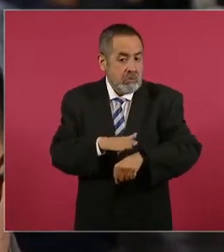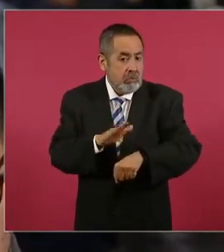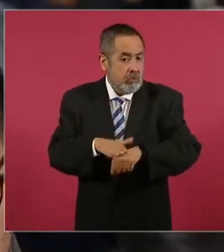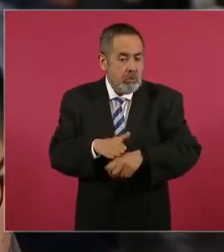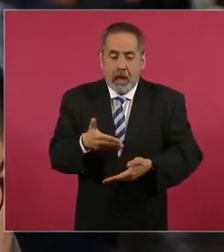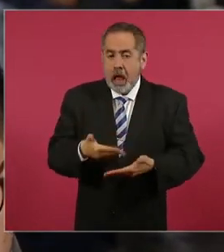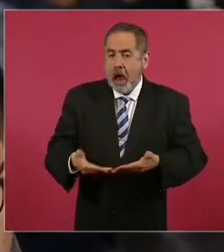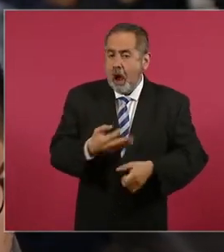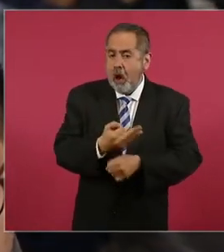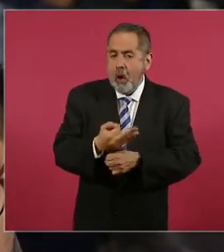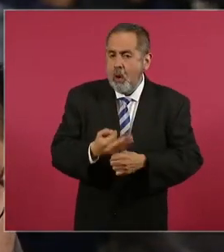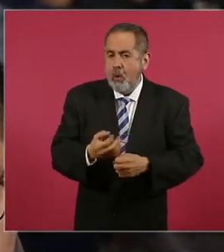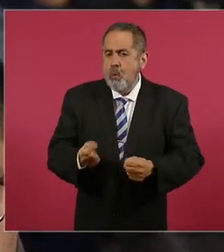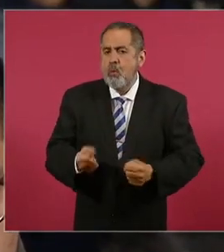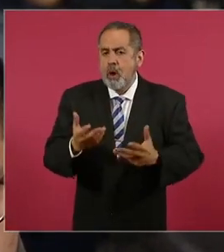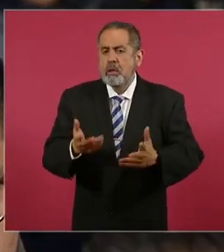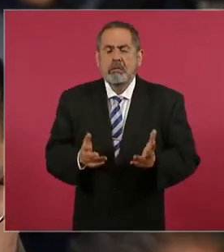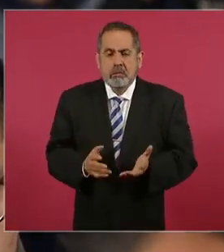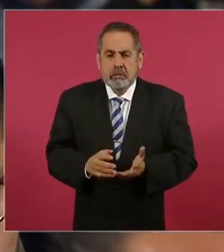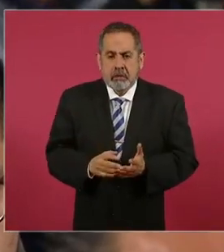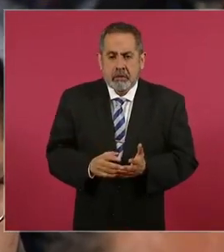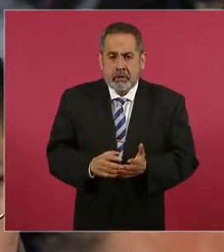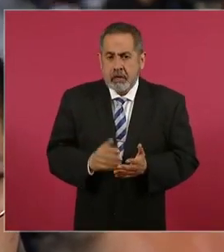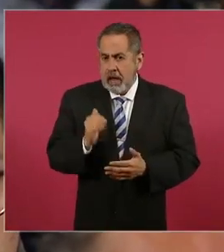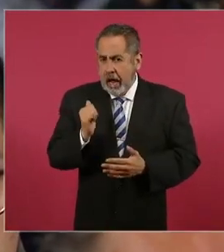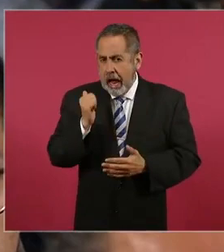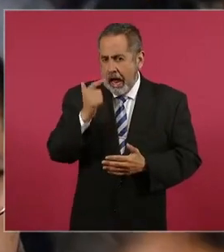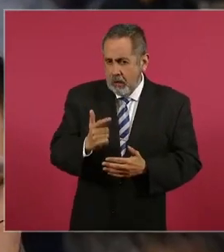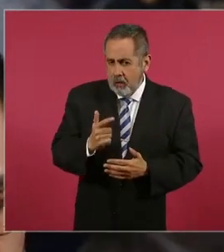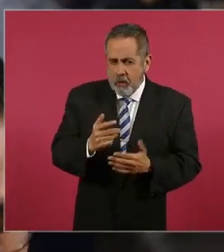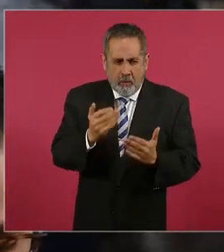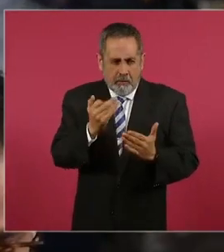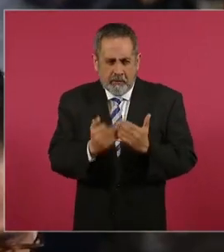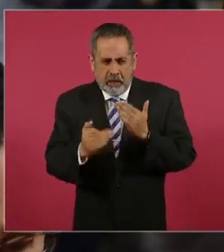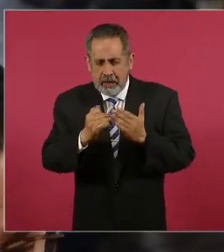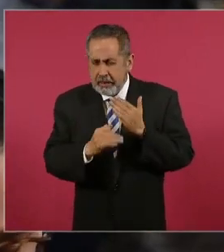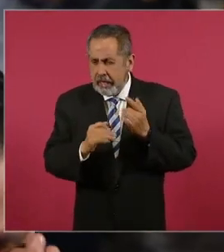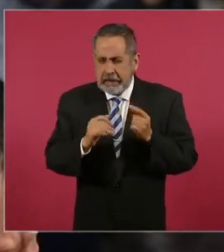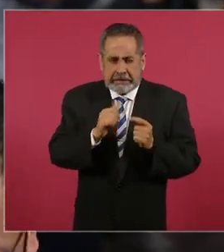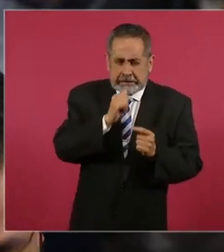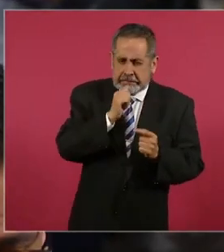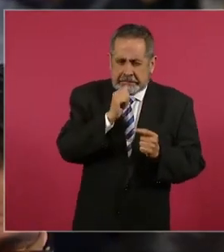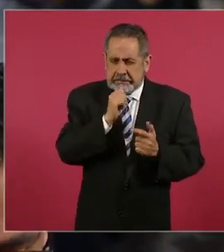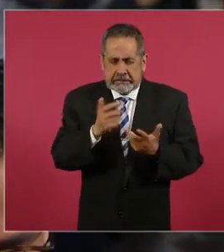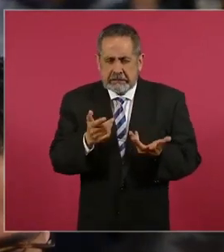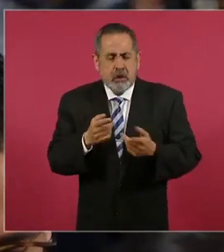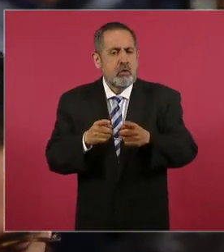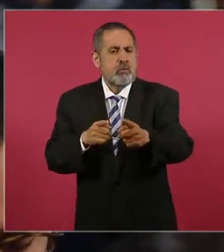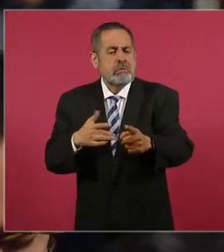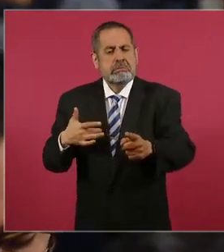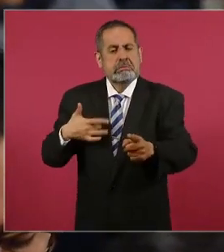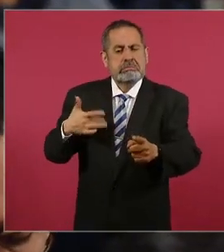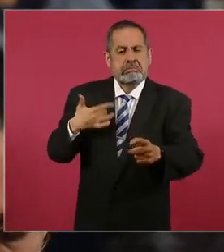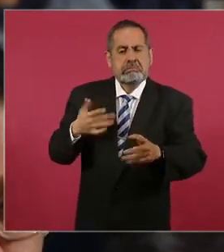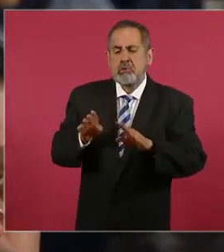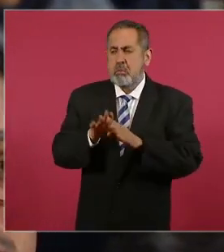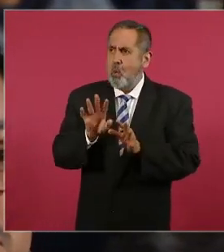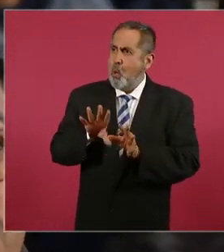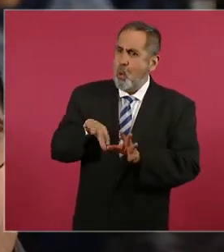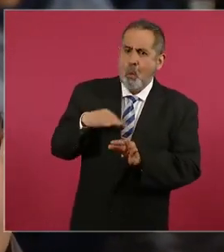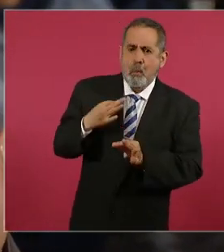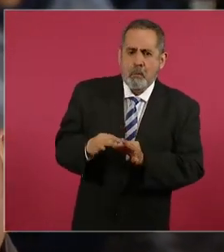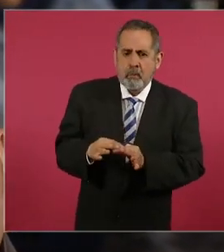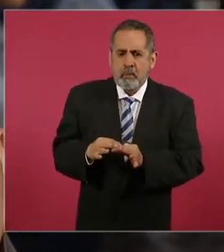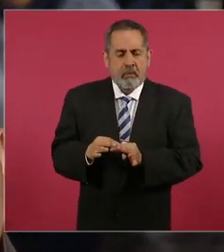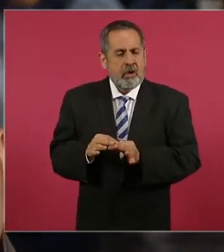momento todavía queda algo pendiente, ¿cómo se siente usted en este momento? ¿Si